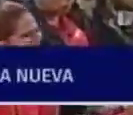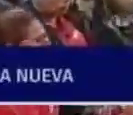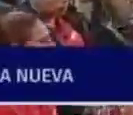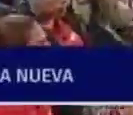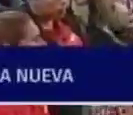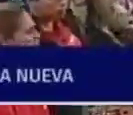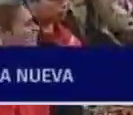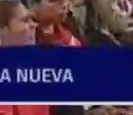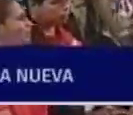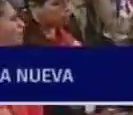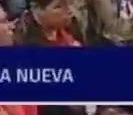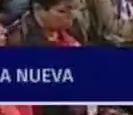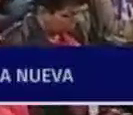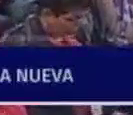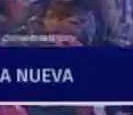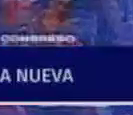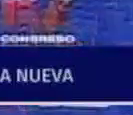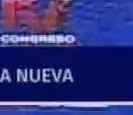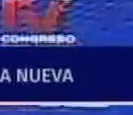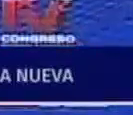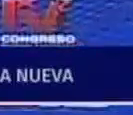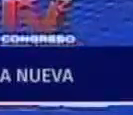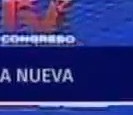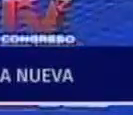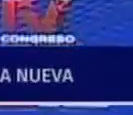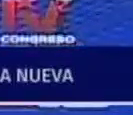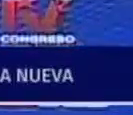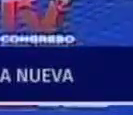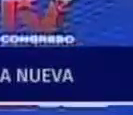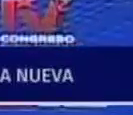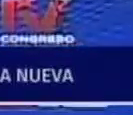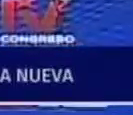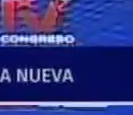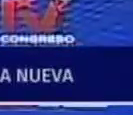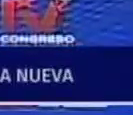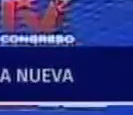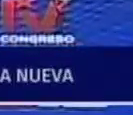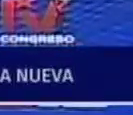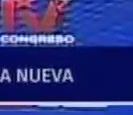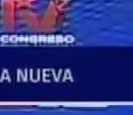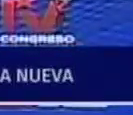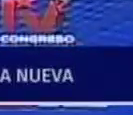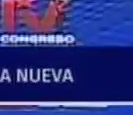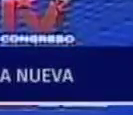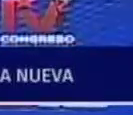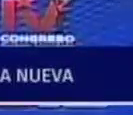después creamos los CLP, una buena idea.